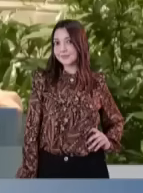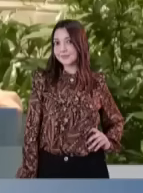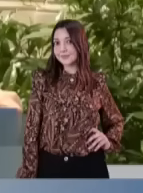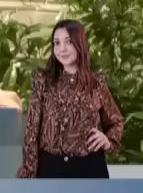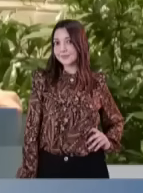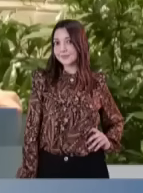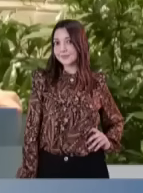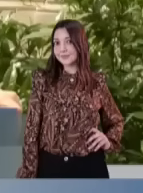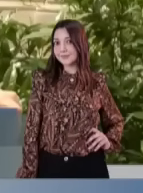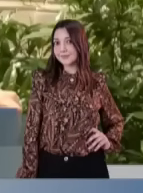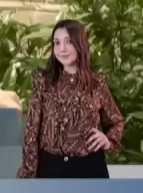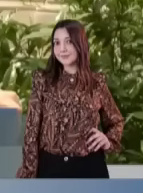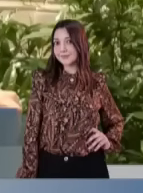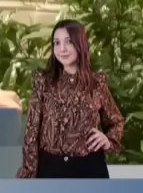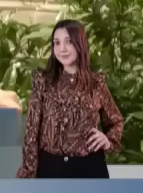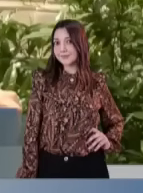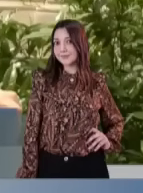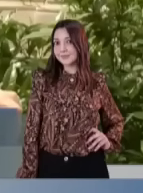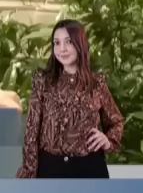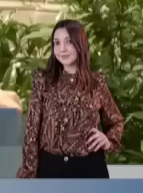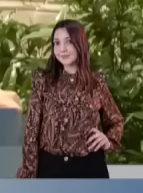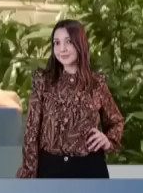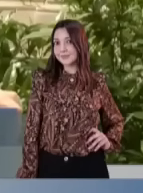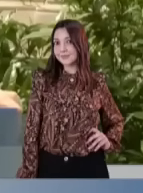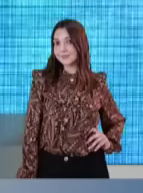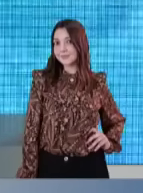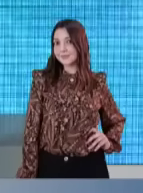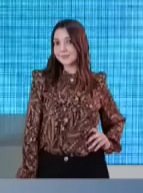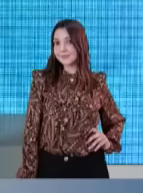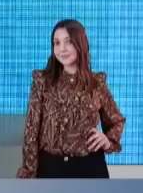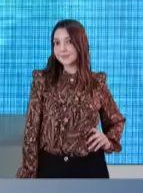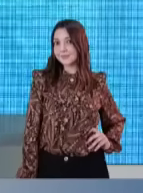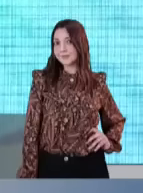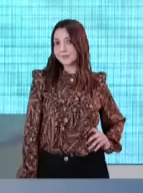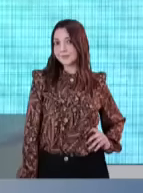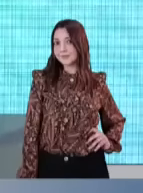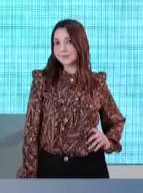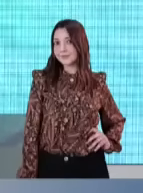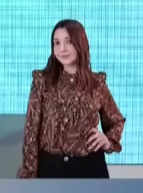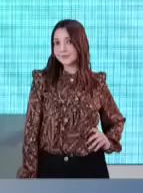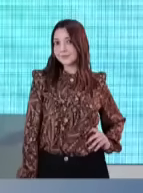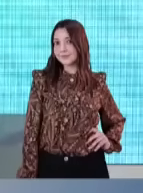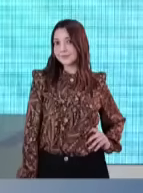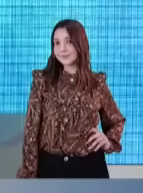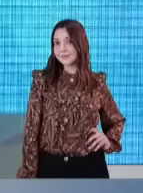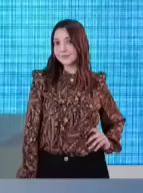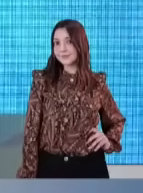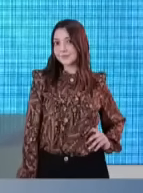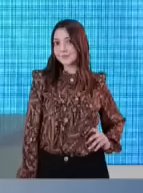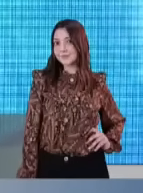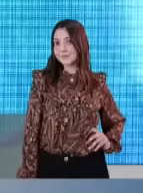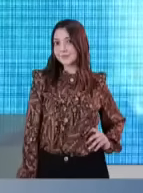del gobierno se va con días administrativos y el gobierno se queda sin vocera?